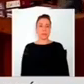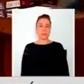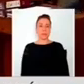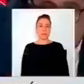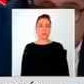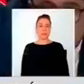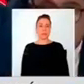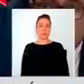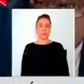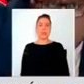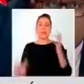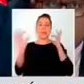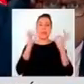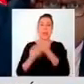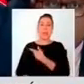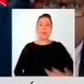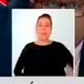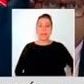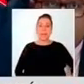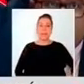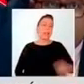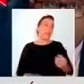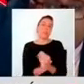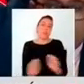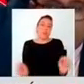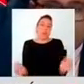Señora presidenta, así no se puede.